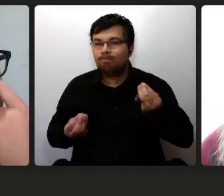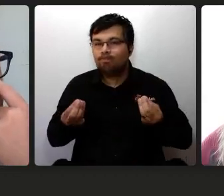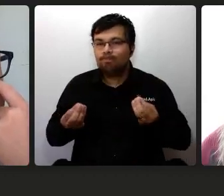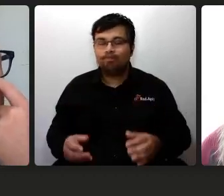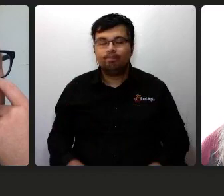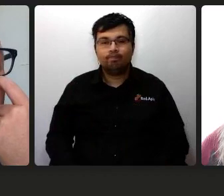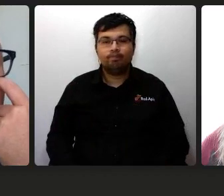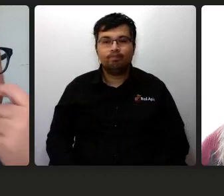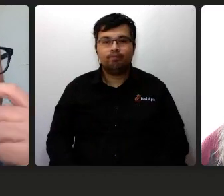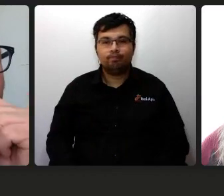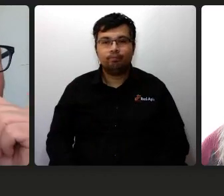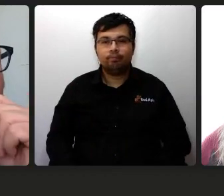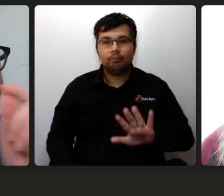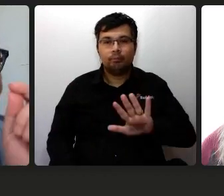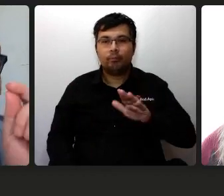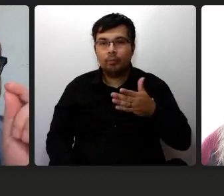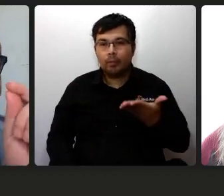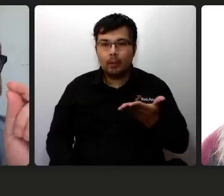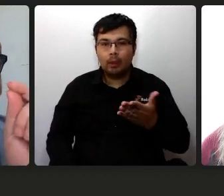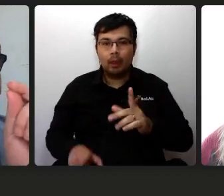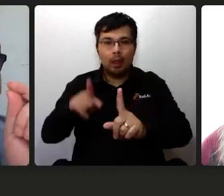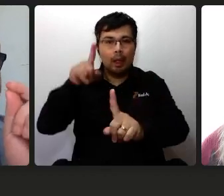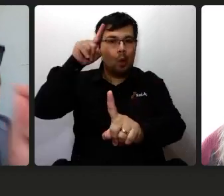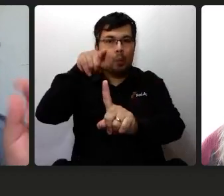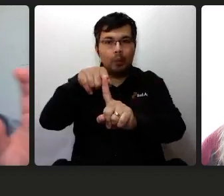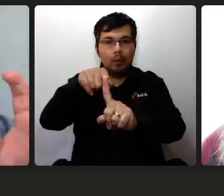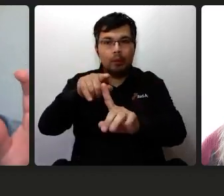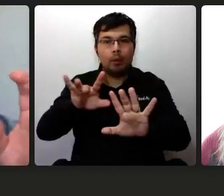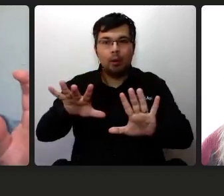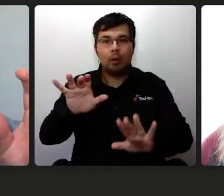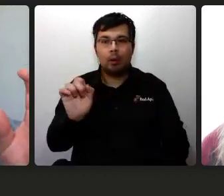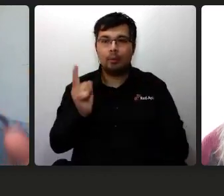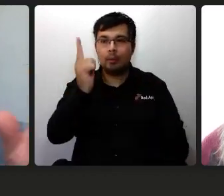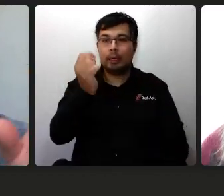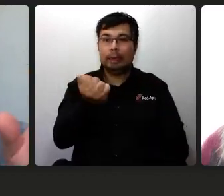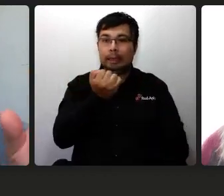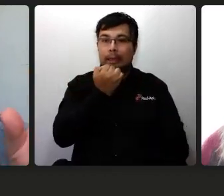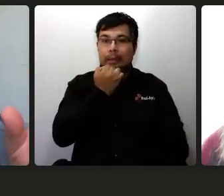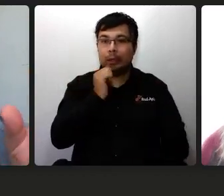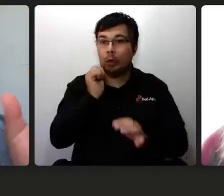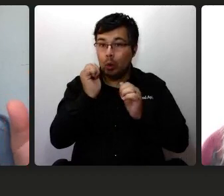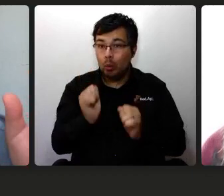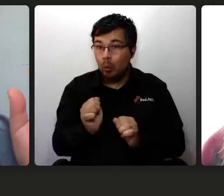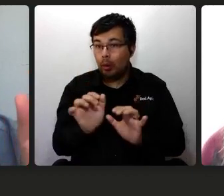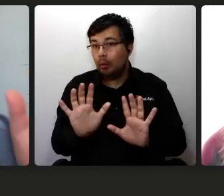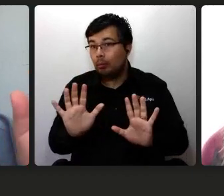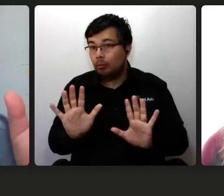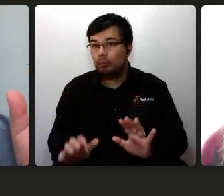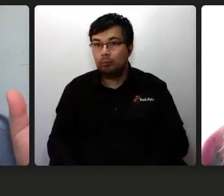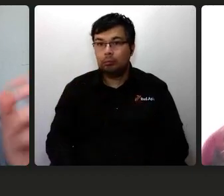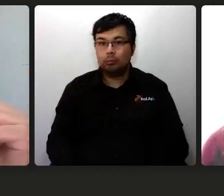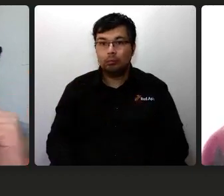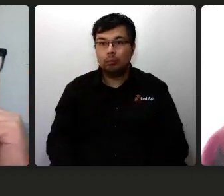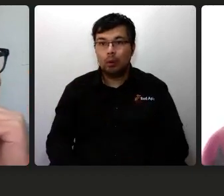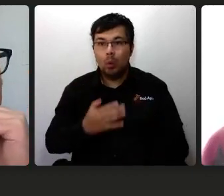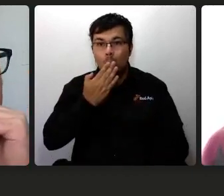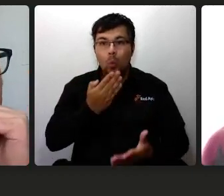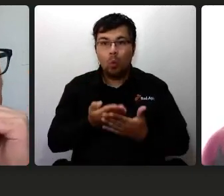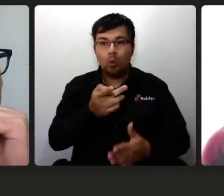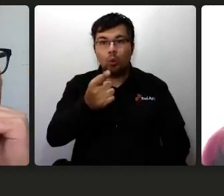¿no? Ese objetivo es donde están los principales errores que podemos cometer a la hora de pensar en